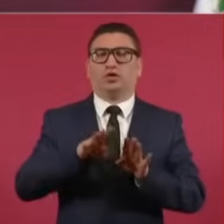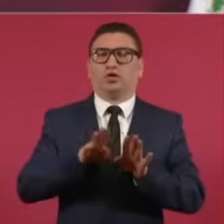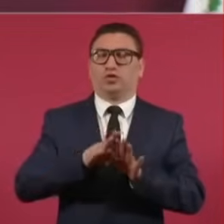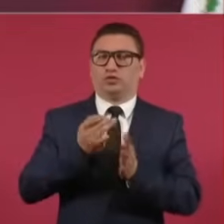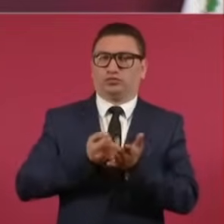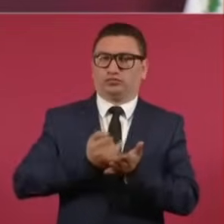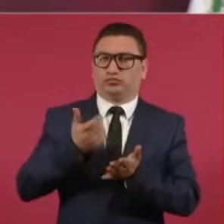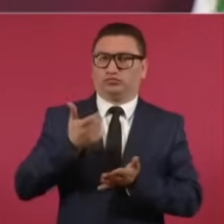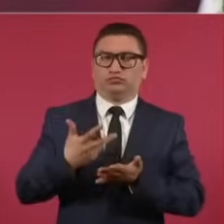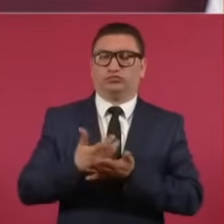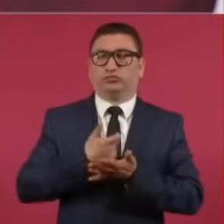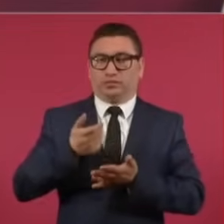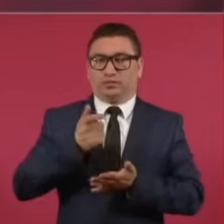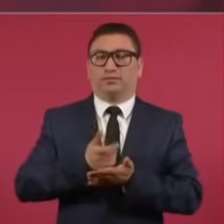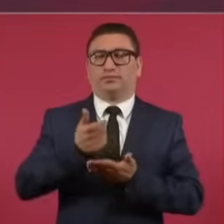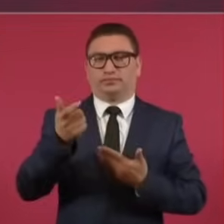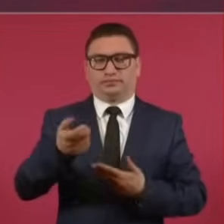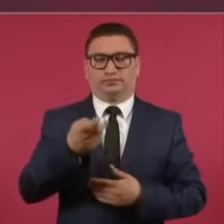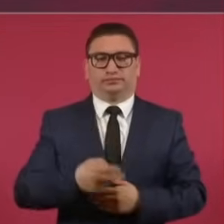erario,